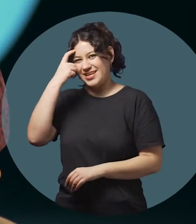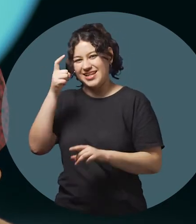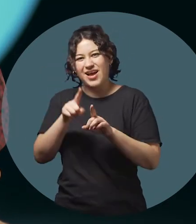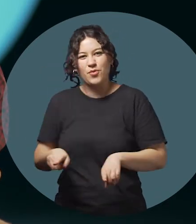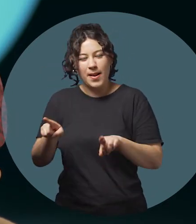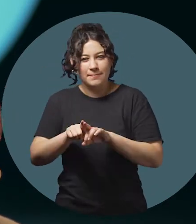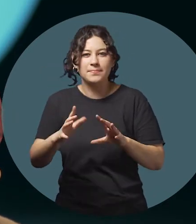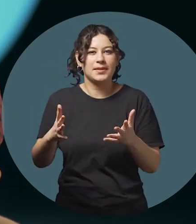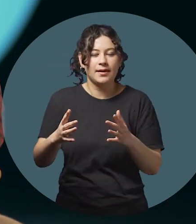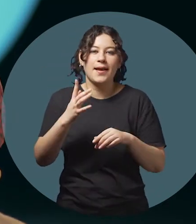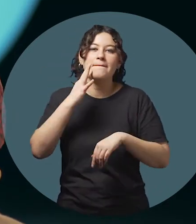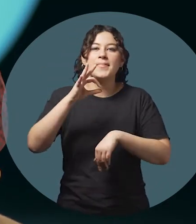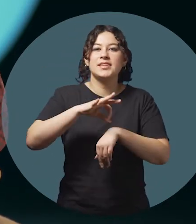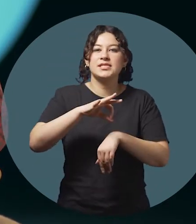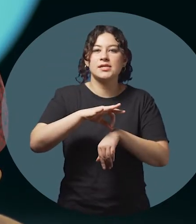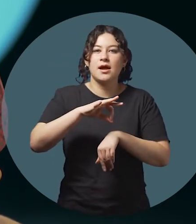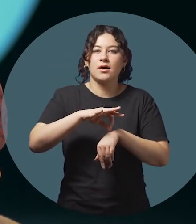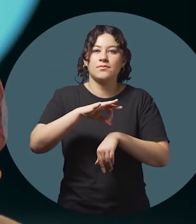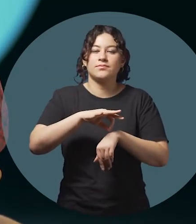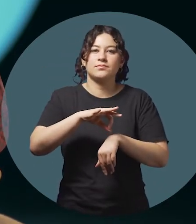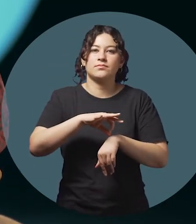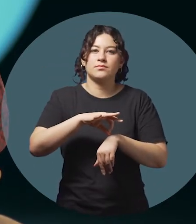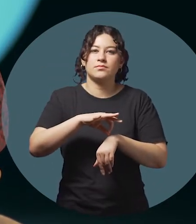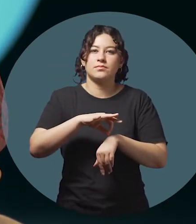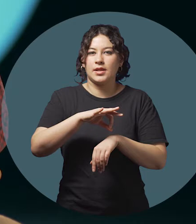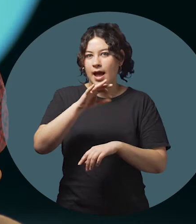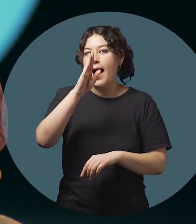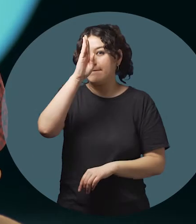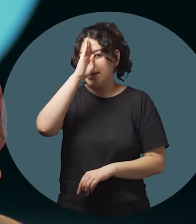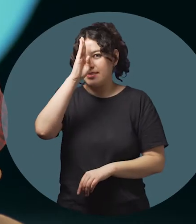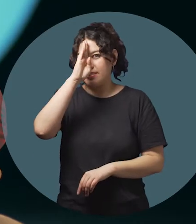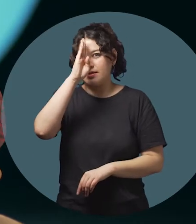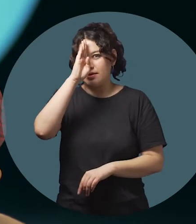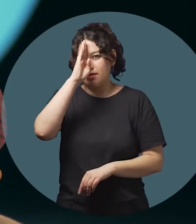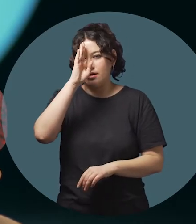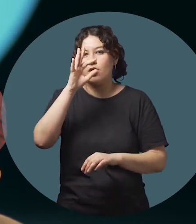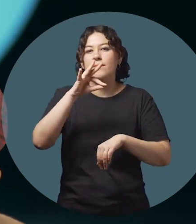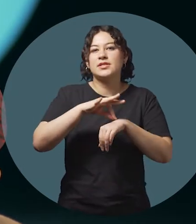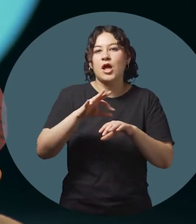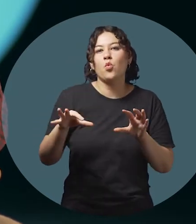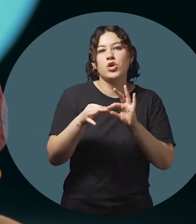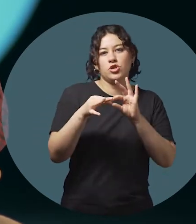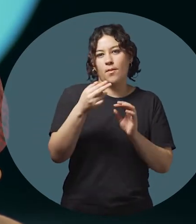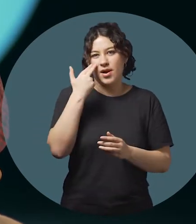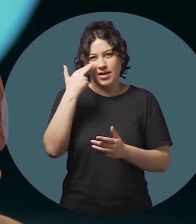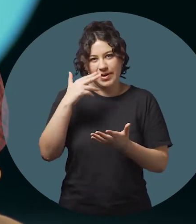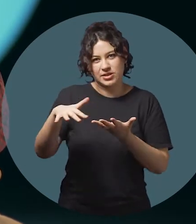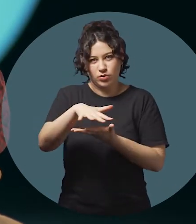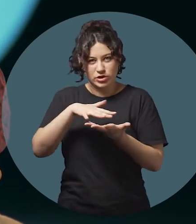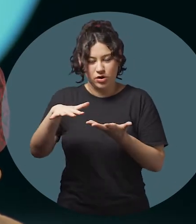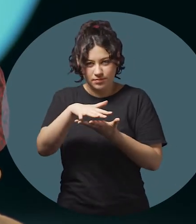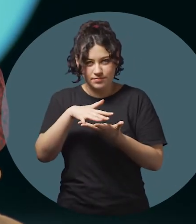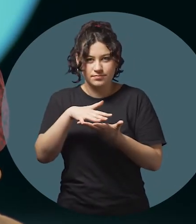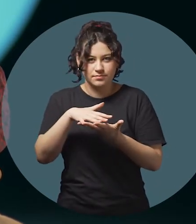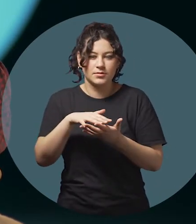es la medicina basada, el aprendizaje basado en problemas, que